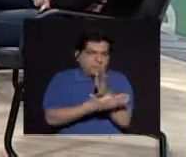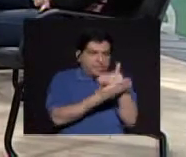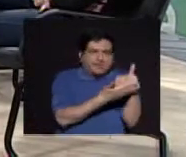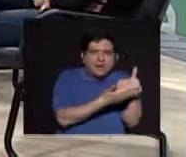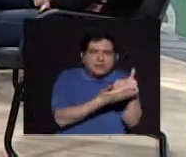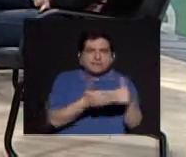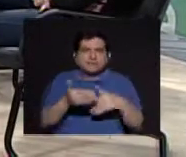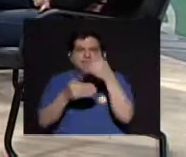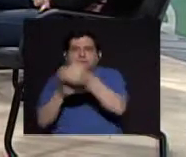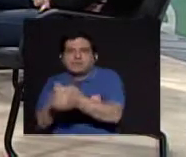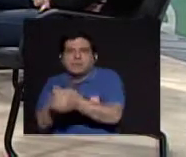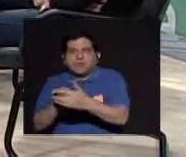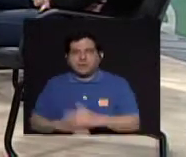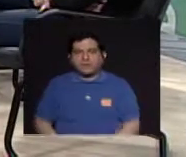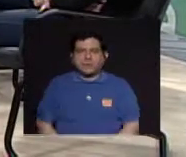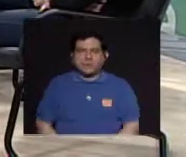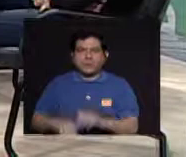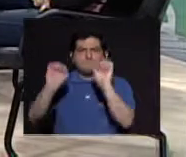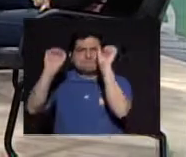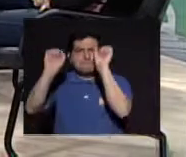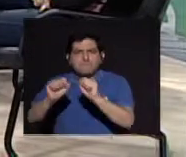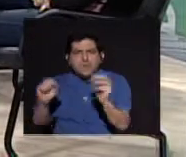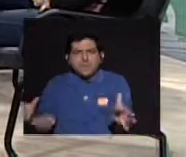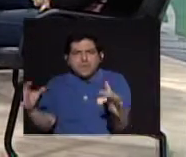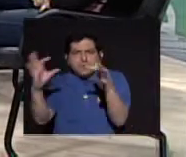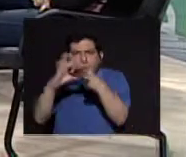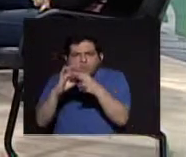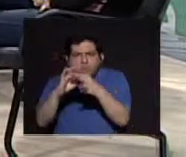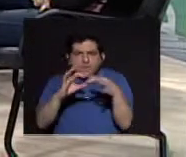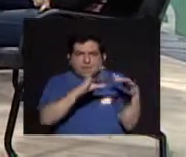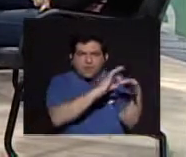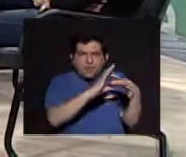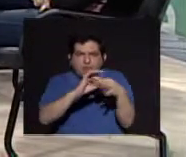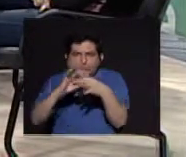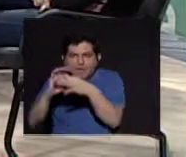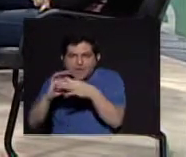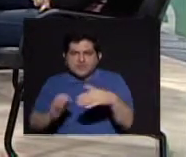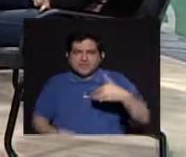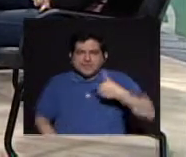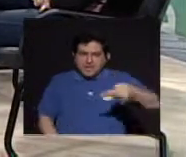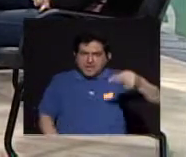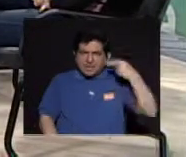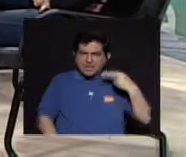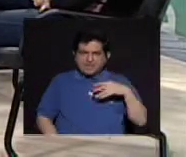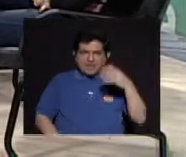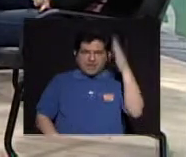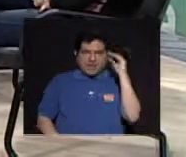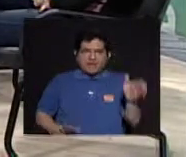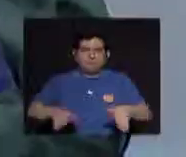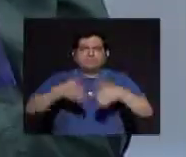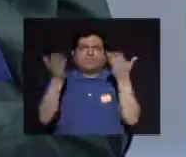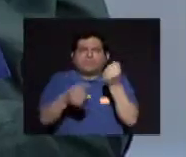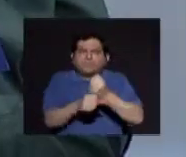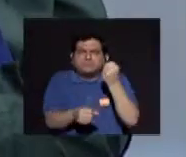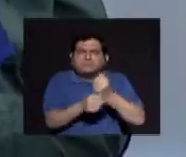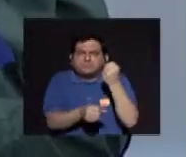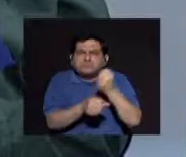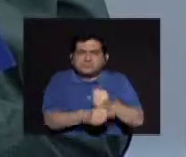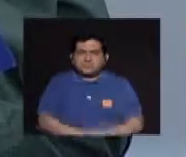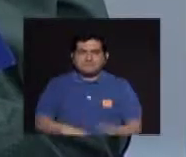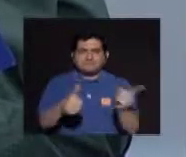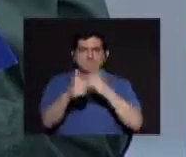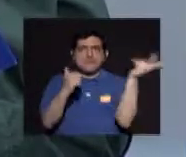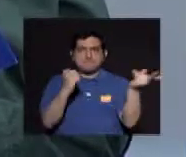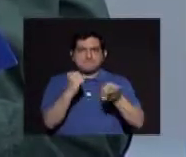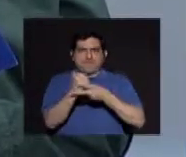conseguir todo, por un lado, y luego darle la unidad y la coherencia de acuerdo a la historia. ¿Cómo fue esa experiencia